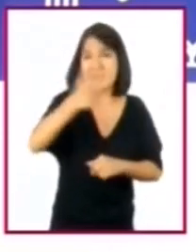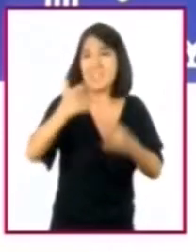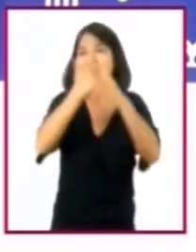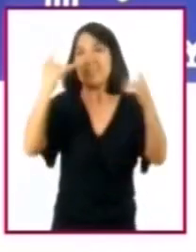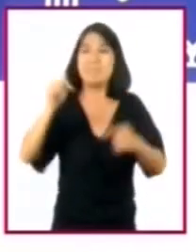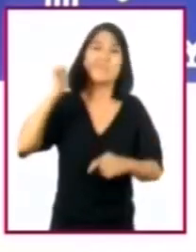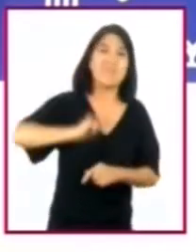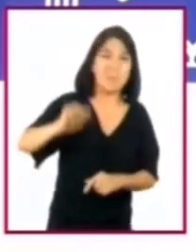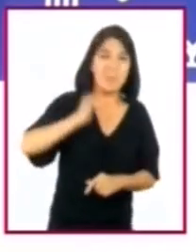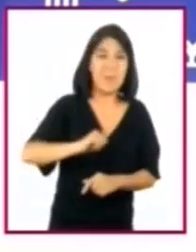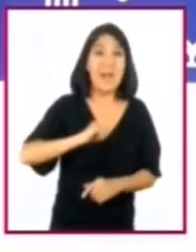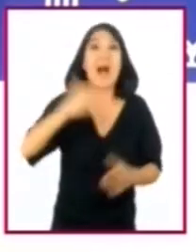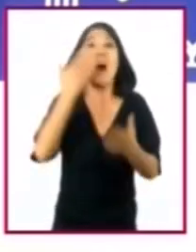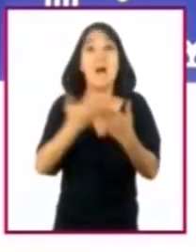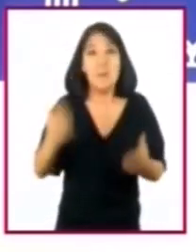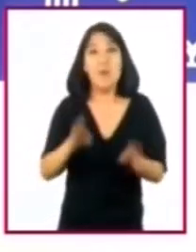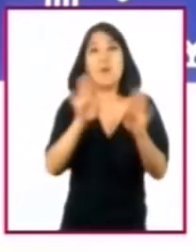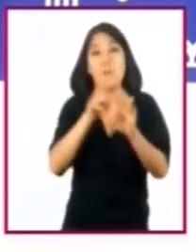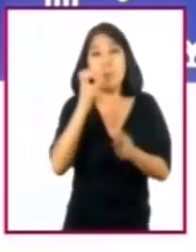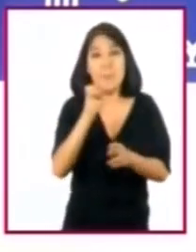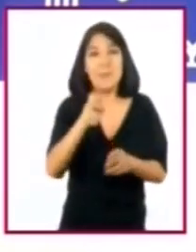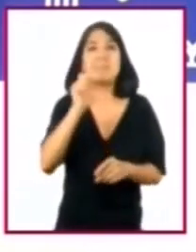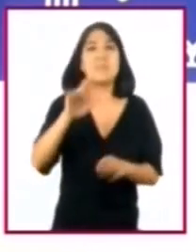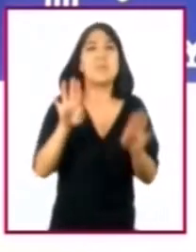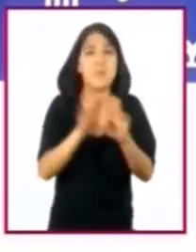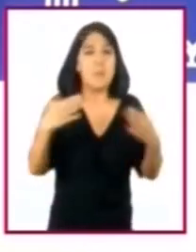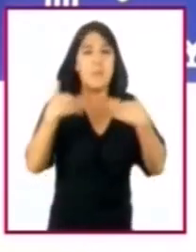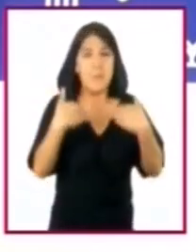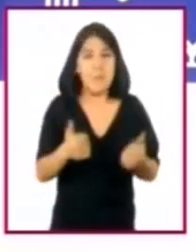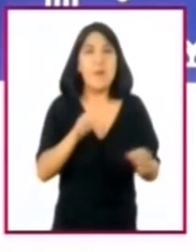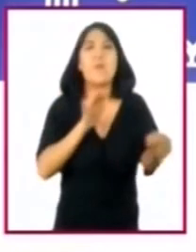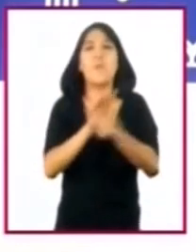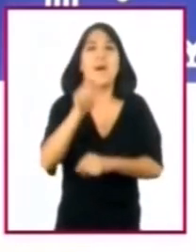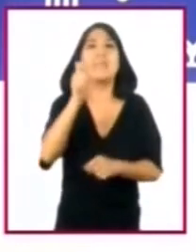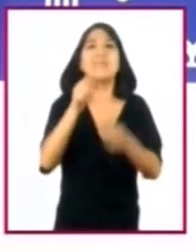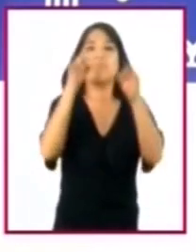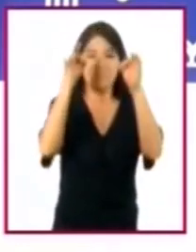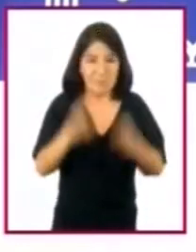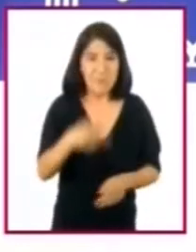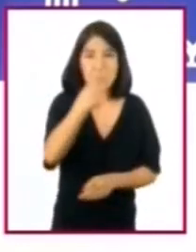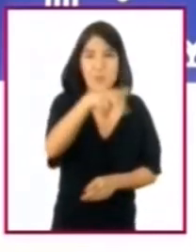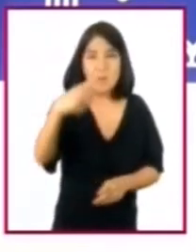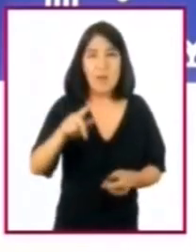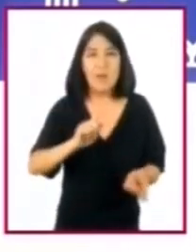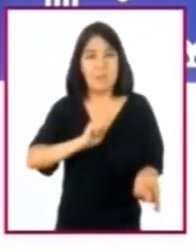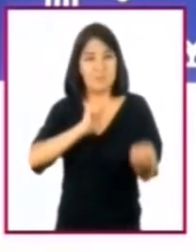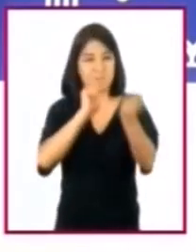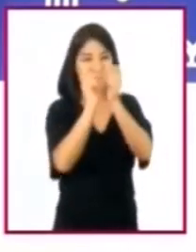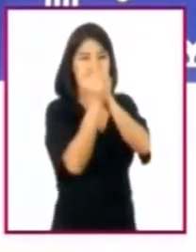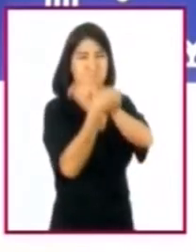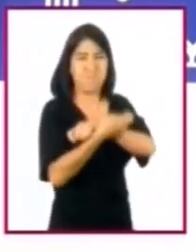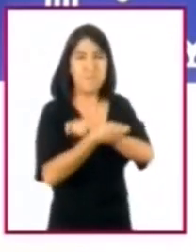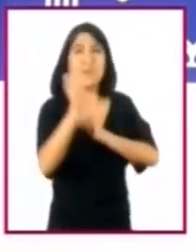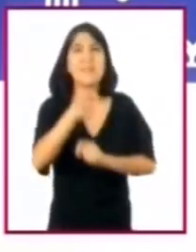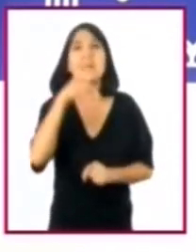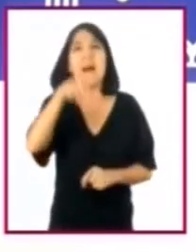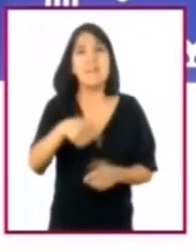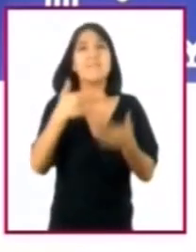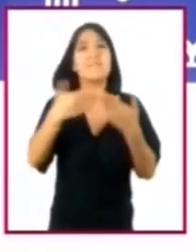ese pasado hoy nos permite comprender cuál fue nuestro origen y cómo ha evolucionado la sociedad actual.